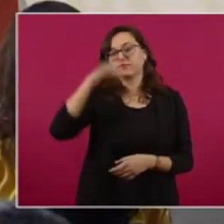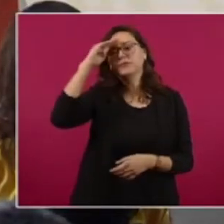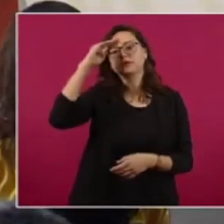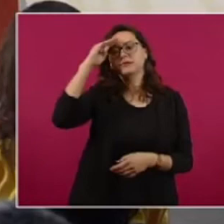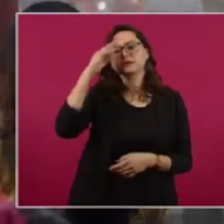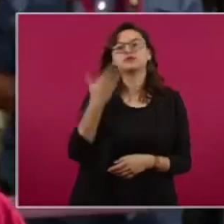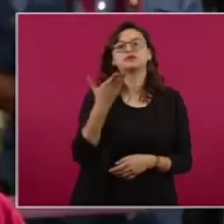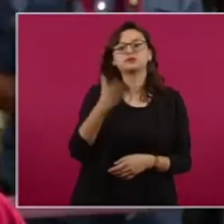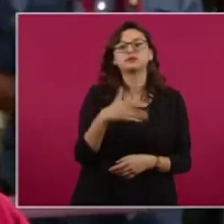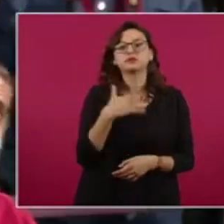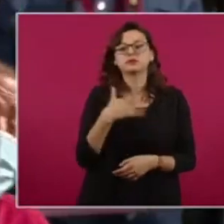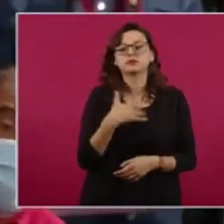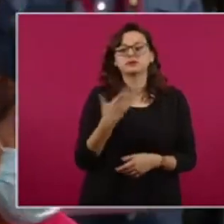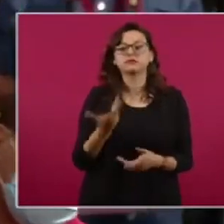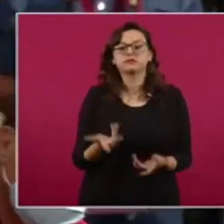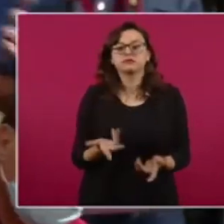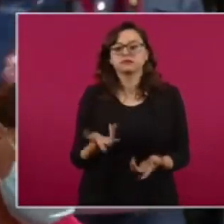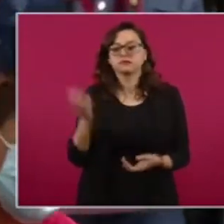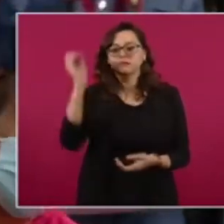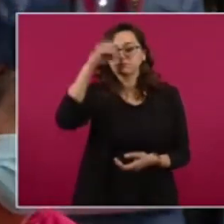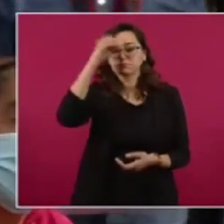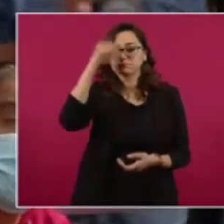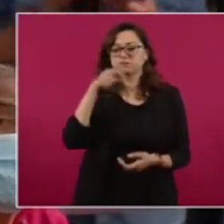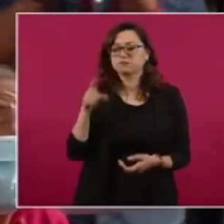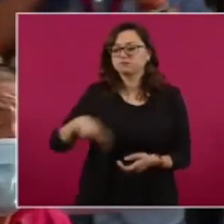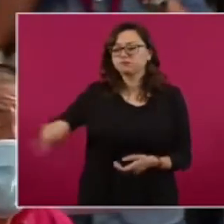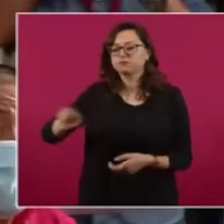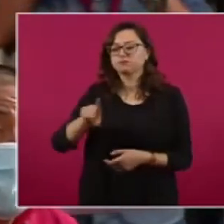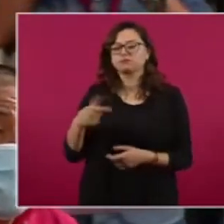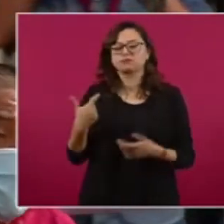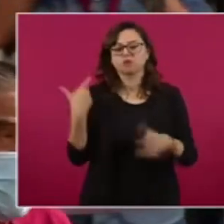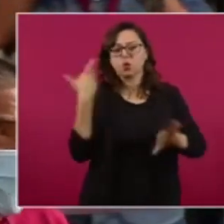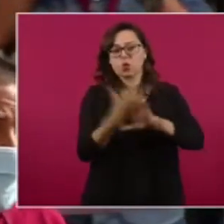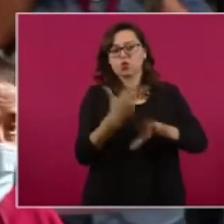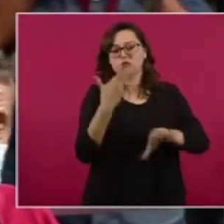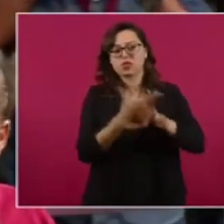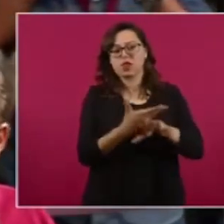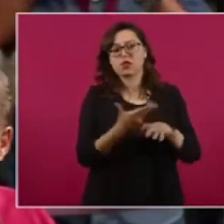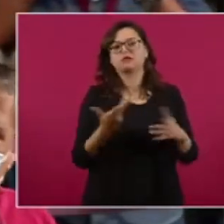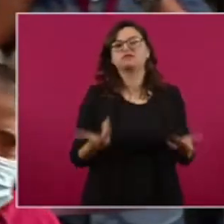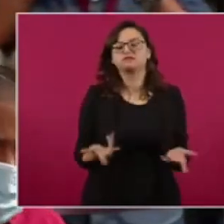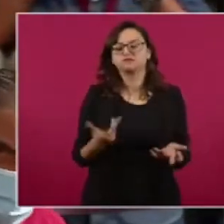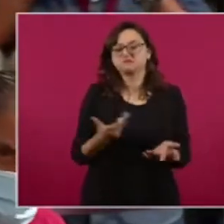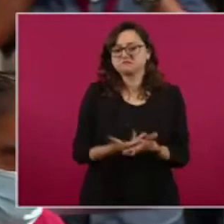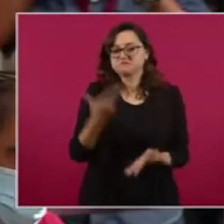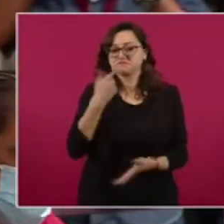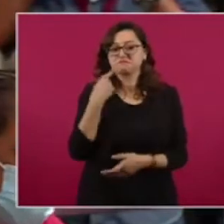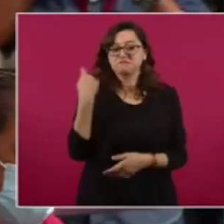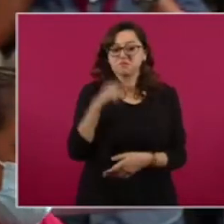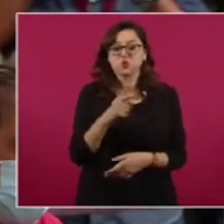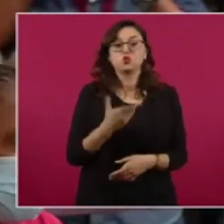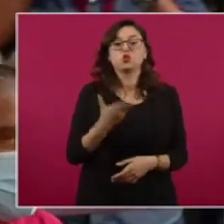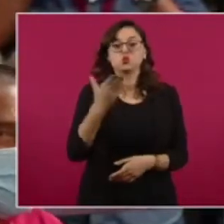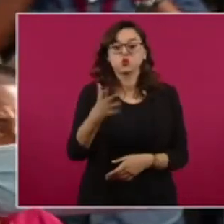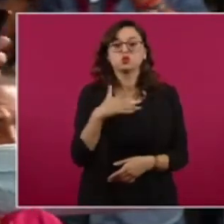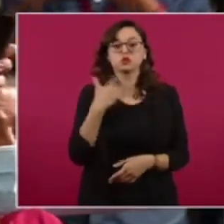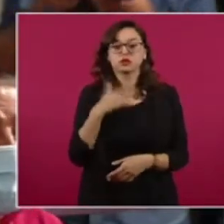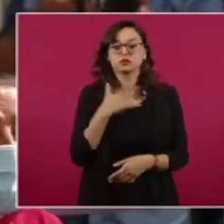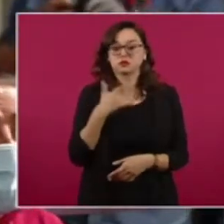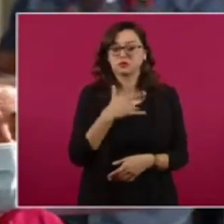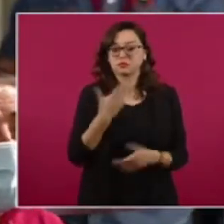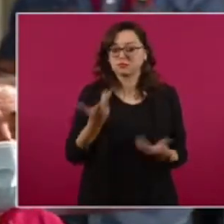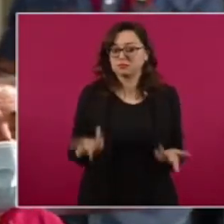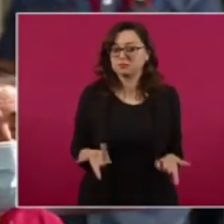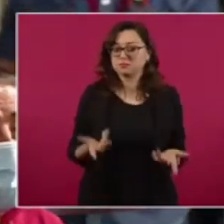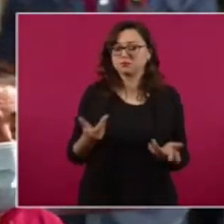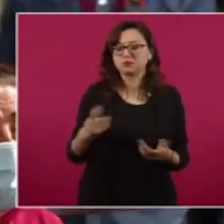qué opina sobre estas denuncias que presentan estos dirigentes, y si usted también concuerda que se